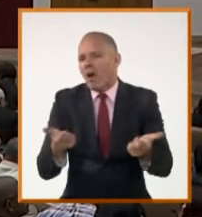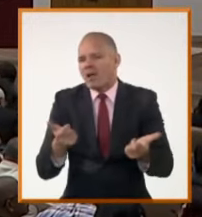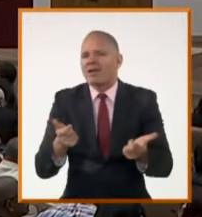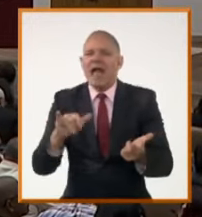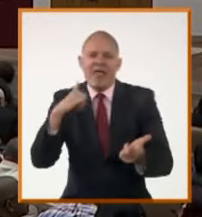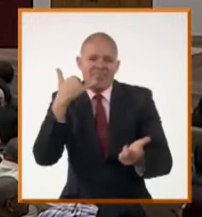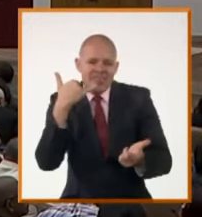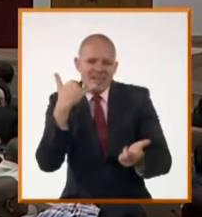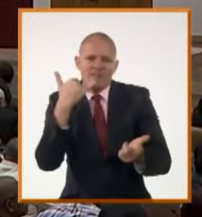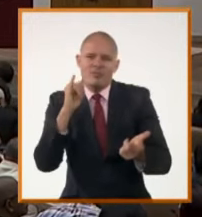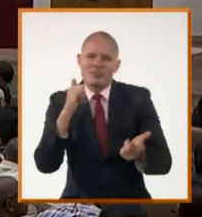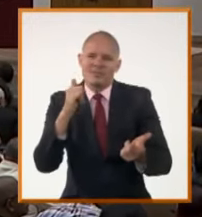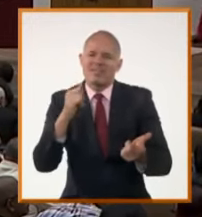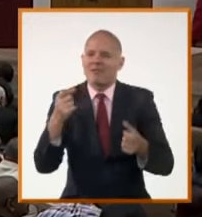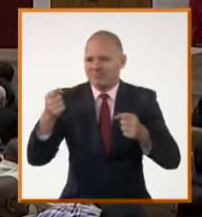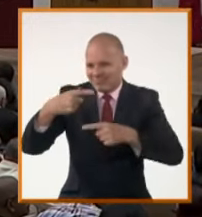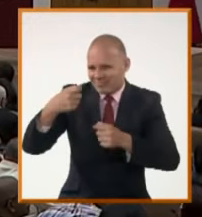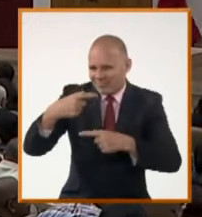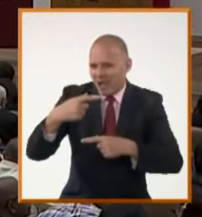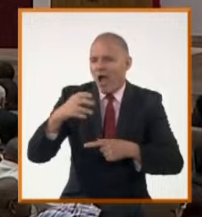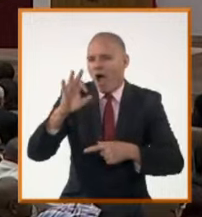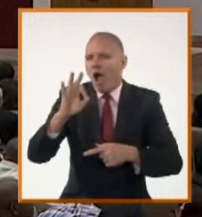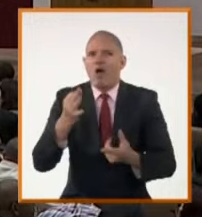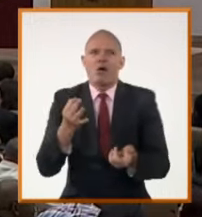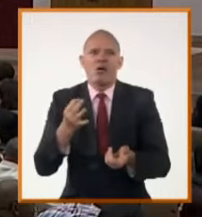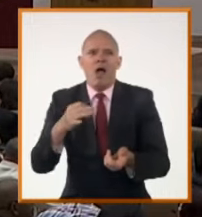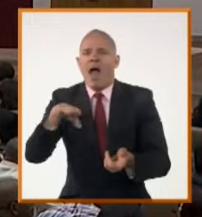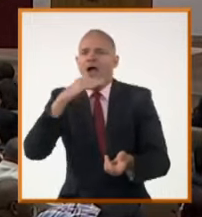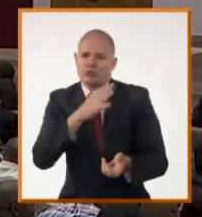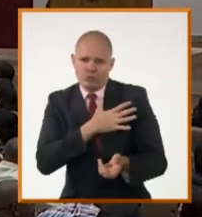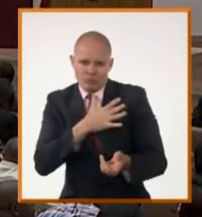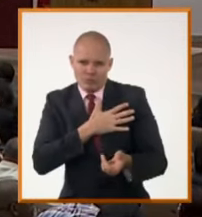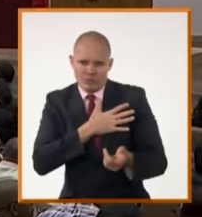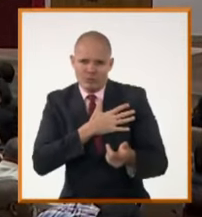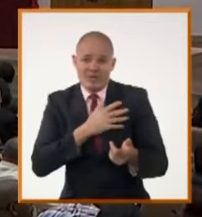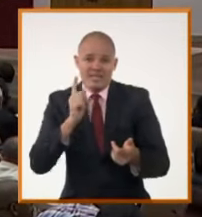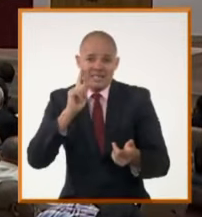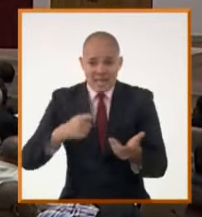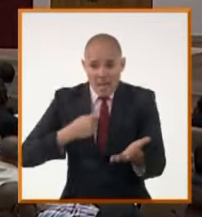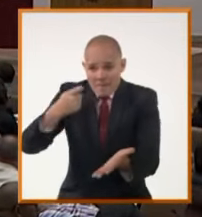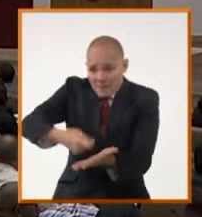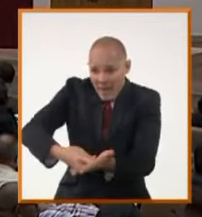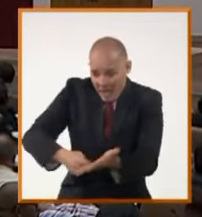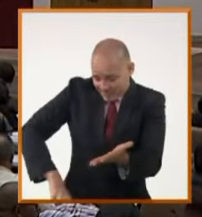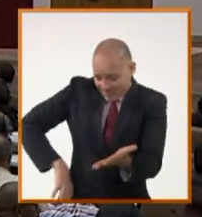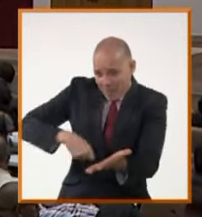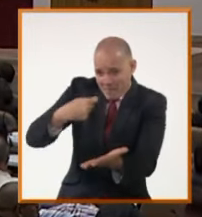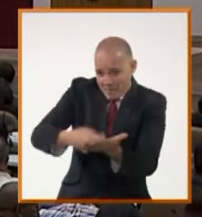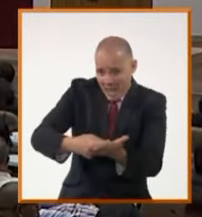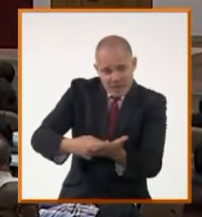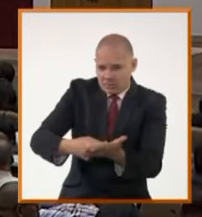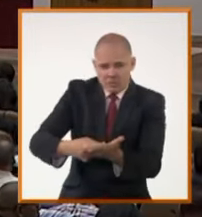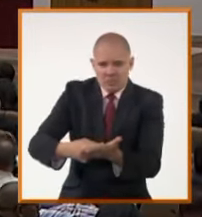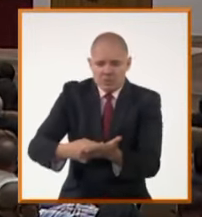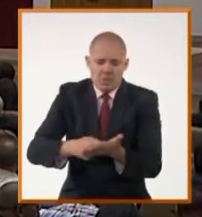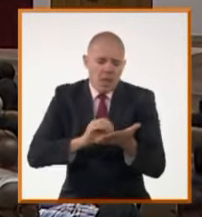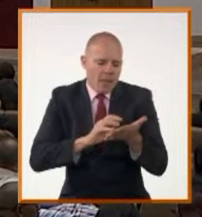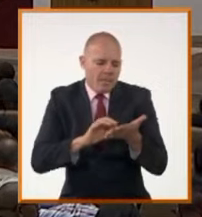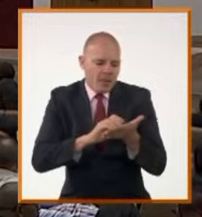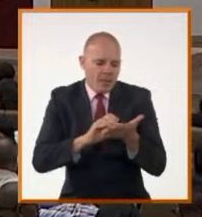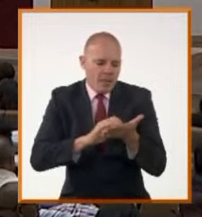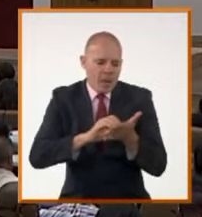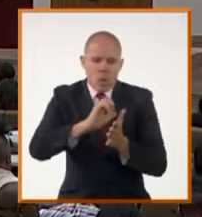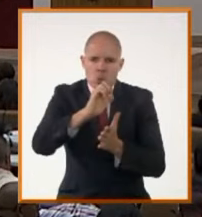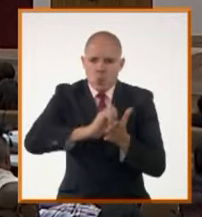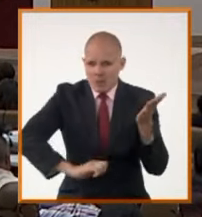lleva a avanzar en la solución de un grupo de problemas de infraestructura, de cultura, de perfeccionamiento del funcionamiento